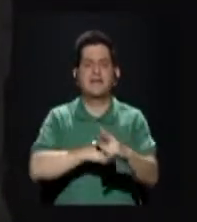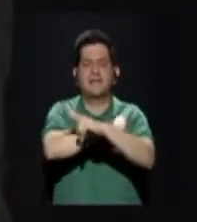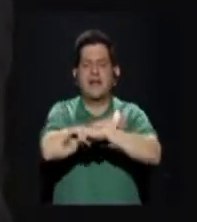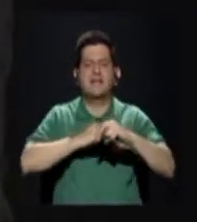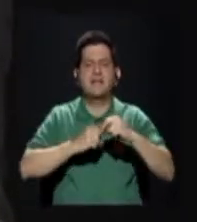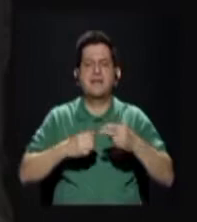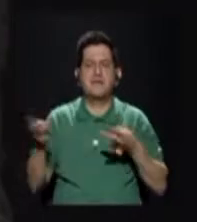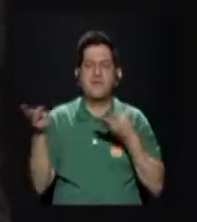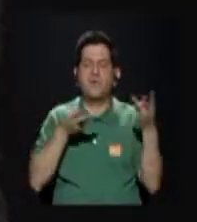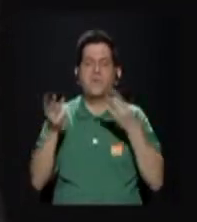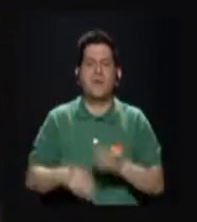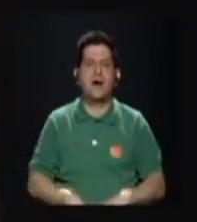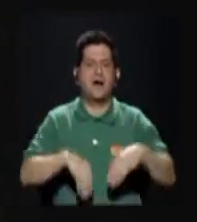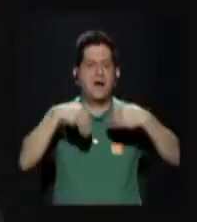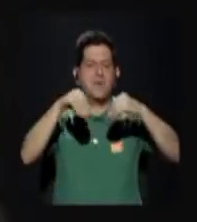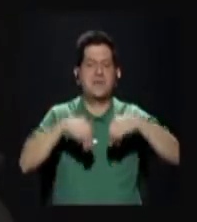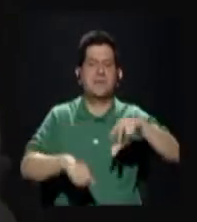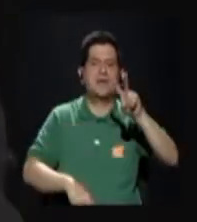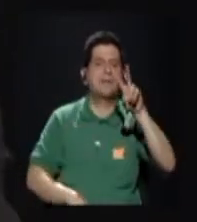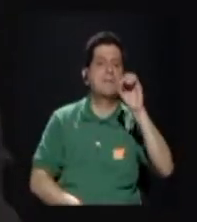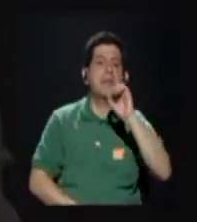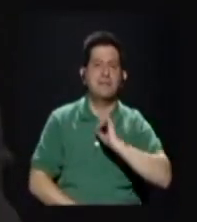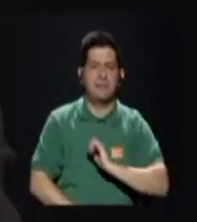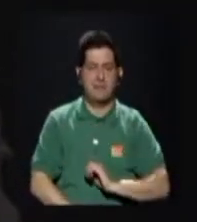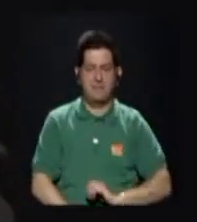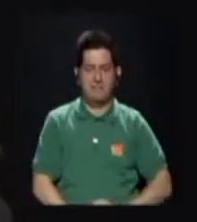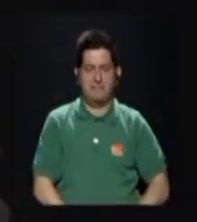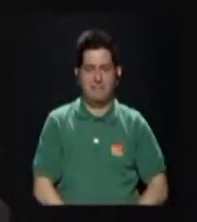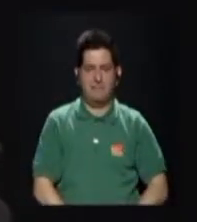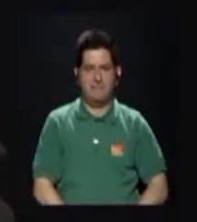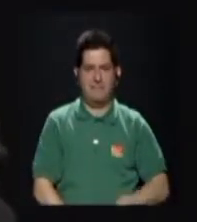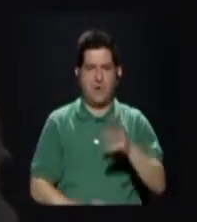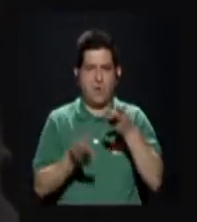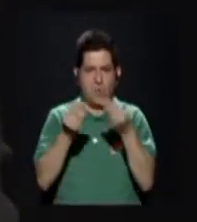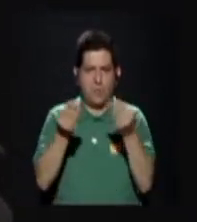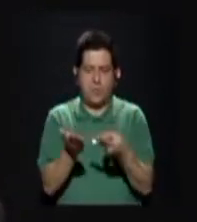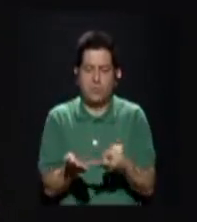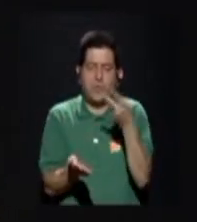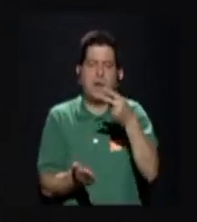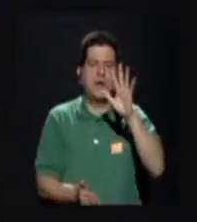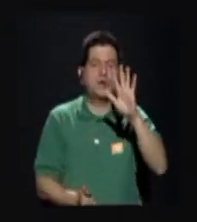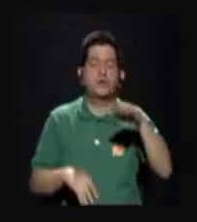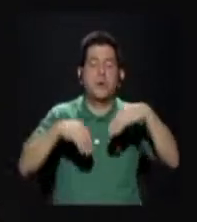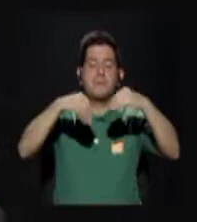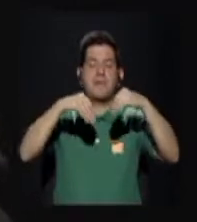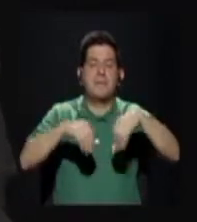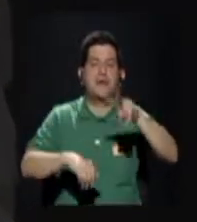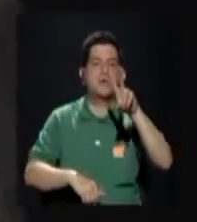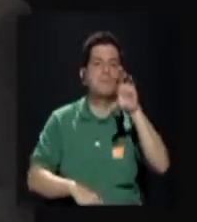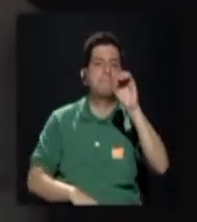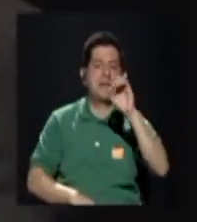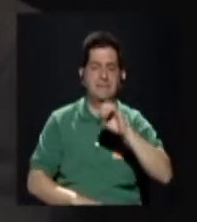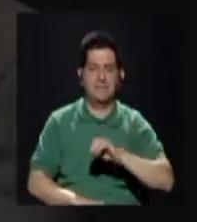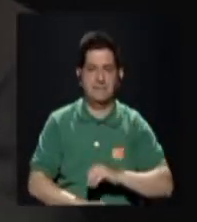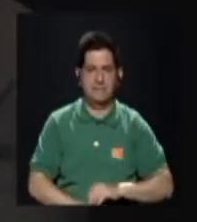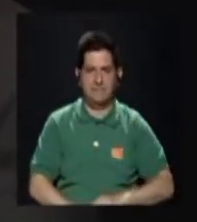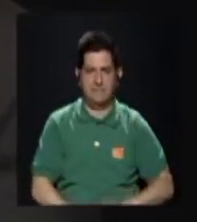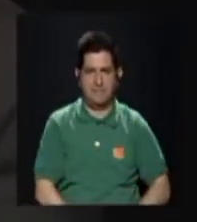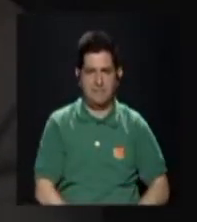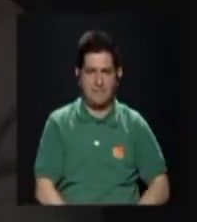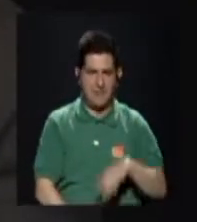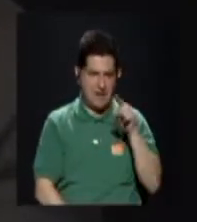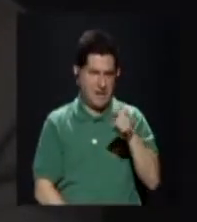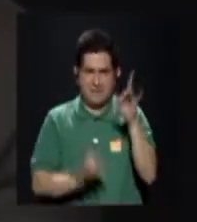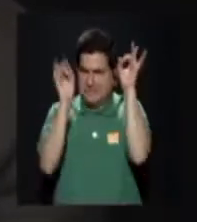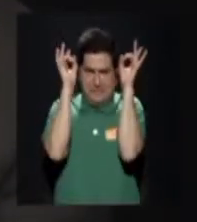mercado. Vender a 20. Un producto que costó 5, lo vende a 20. Esos